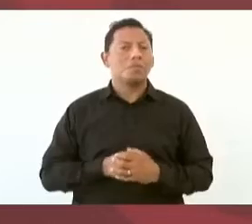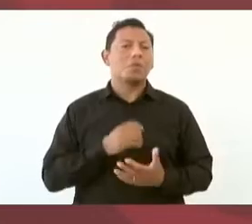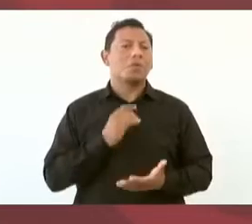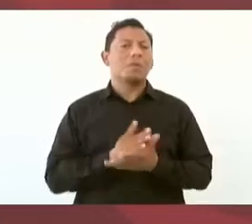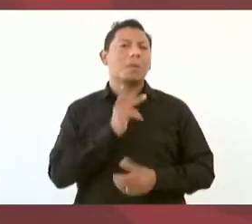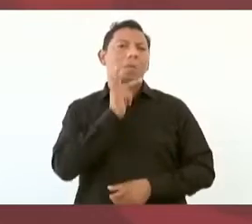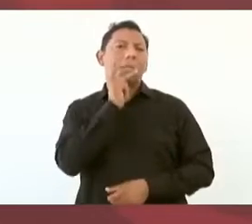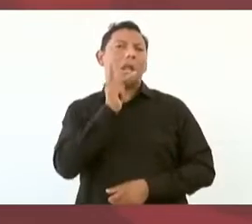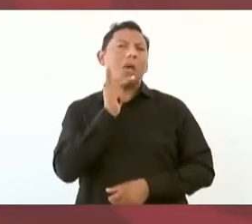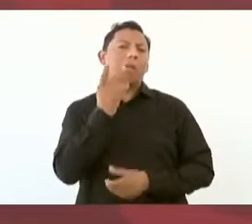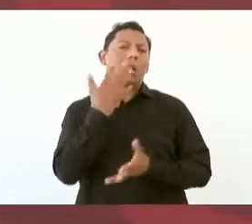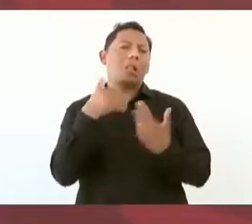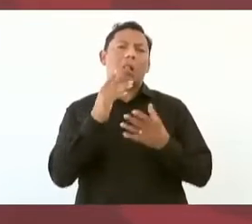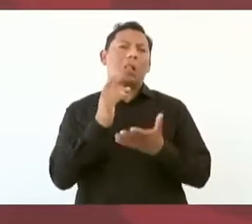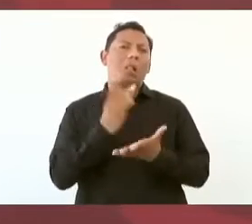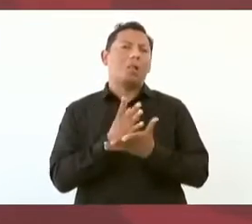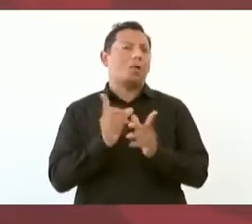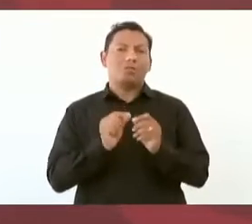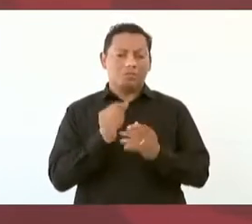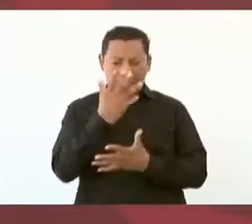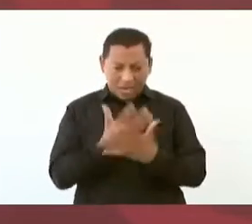son hechos.